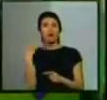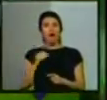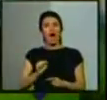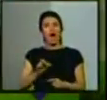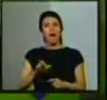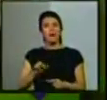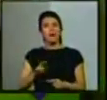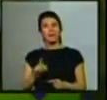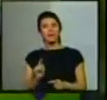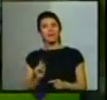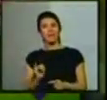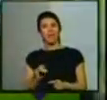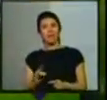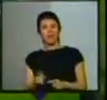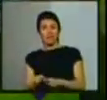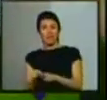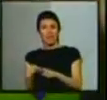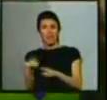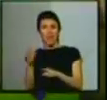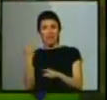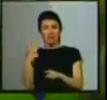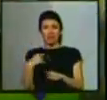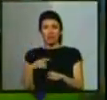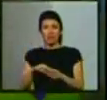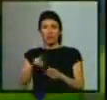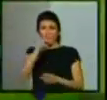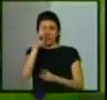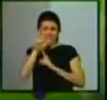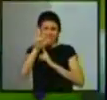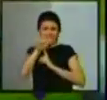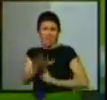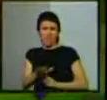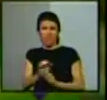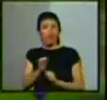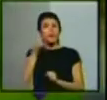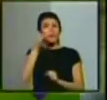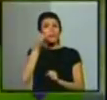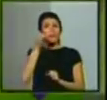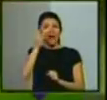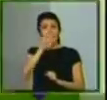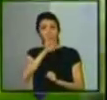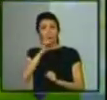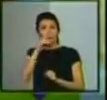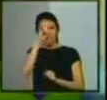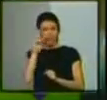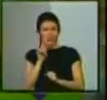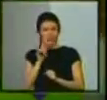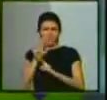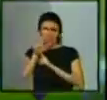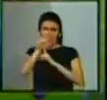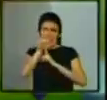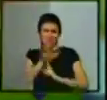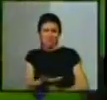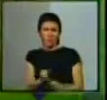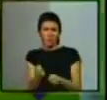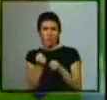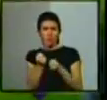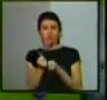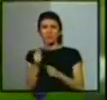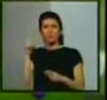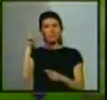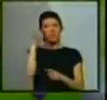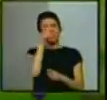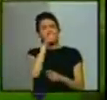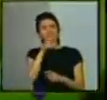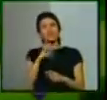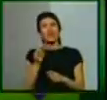ese sistema de discriminación por el color de la piel en el cual vivió ese país durante tantos años, a ser